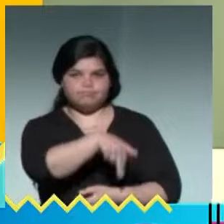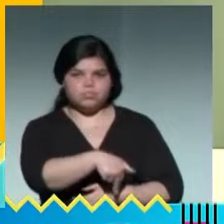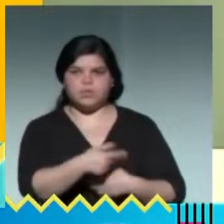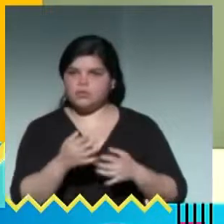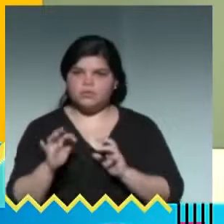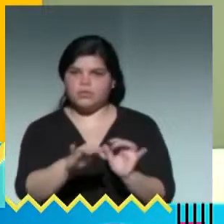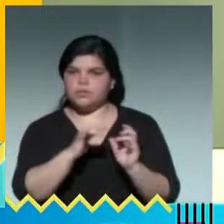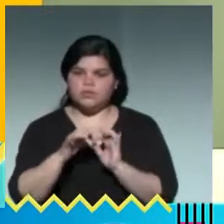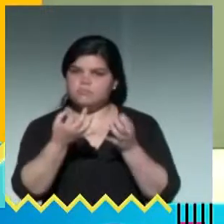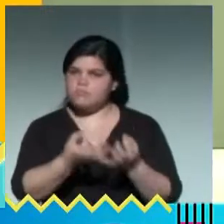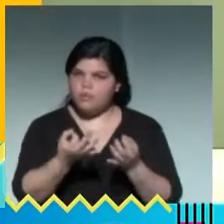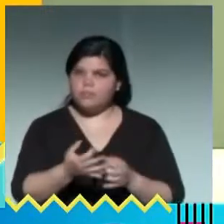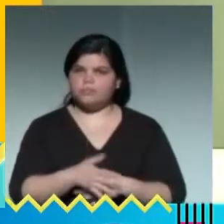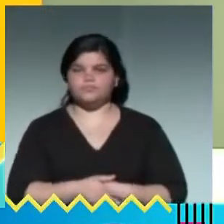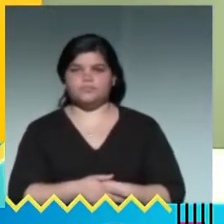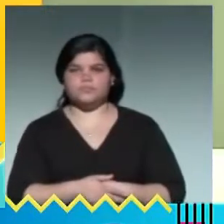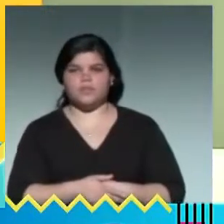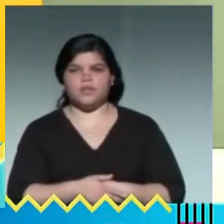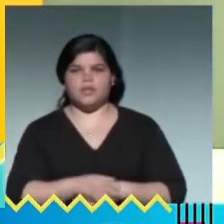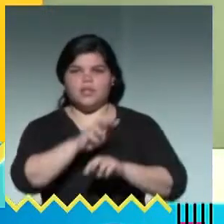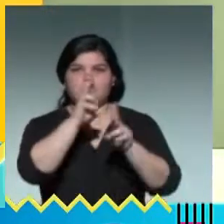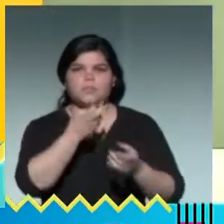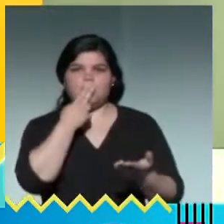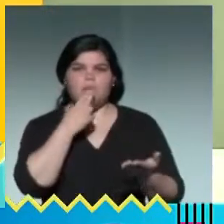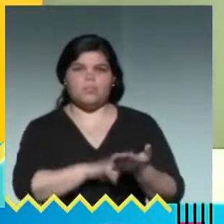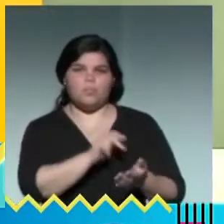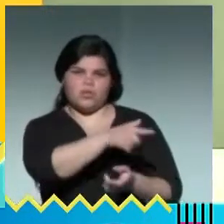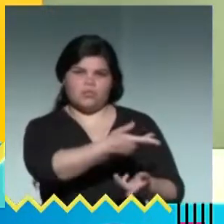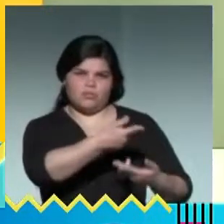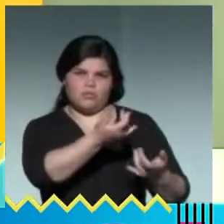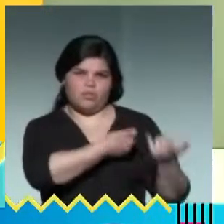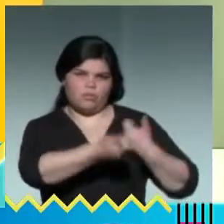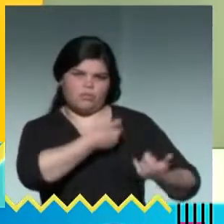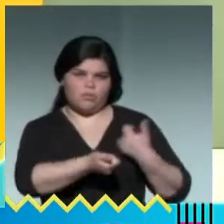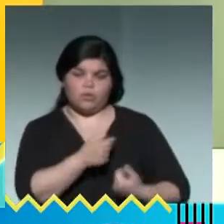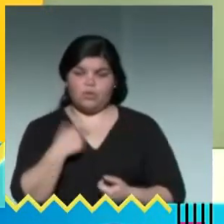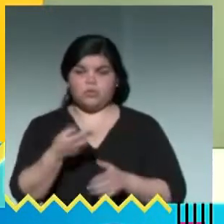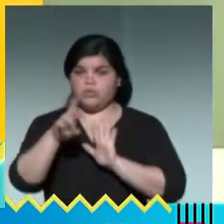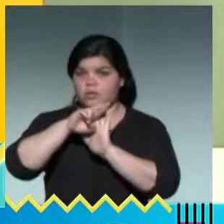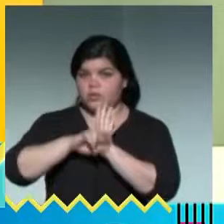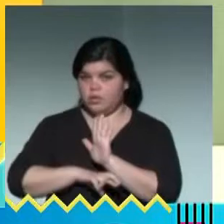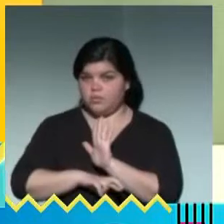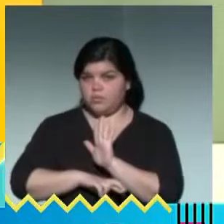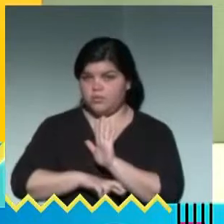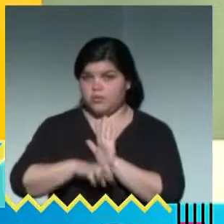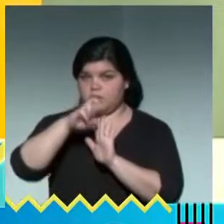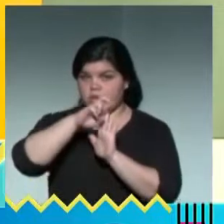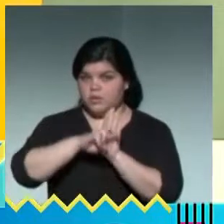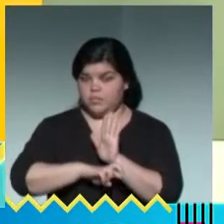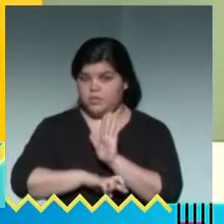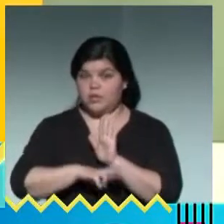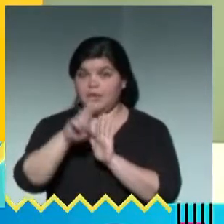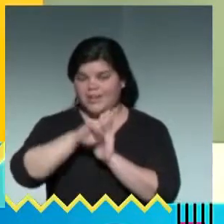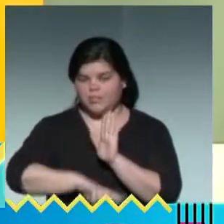debate. Primero, desde lo impositivo que planteaba recién, nosotros en esta reglamentación, la primera exigencia es que